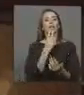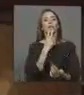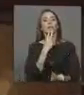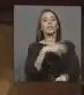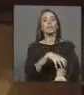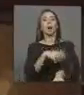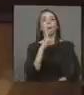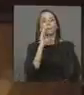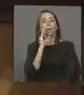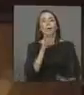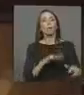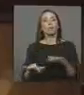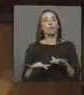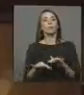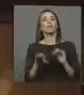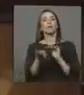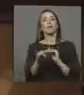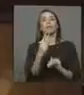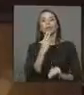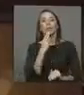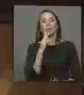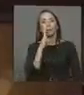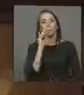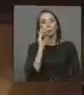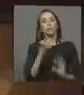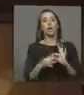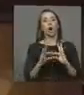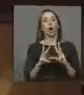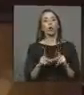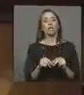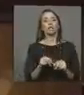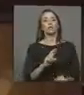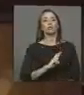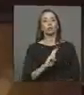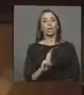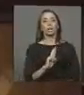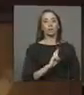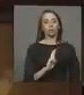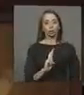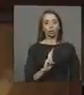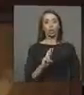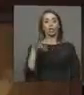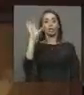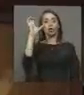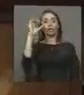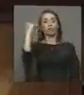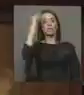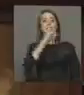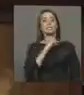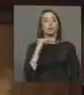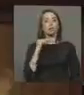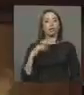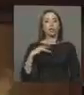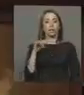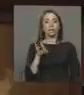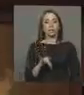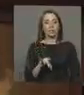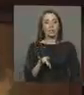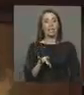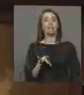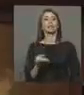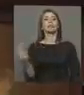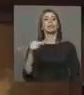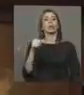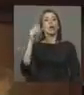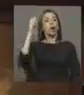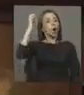Movimiento por la Vida Bio Bio, organizaciones de carácter religioso, la Conferencia Episcopal de Chile, con la presencia